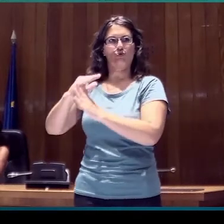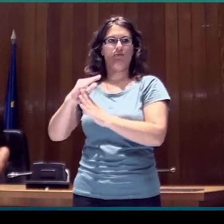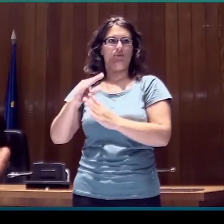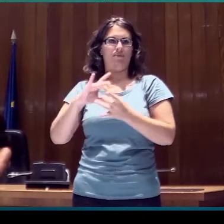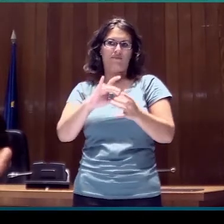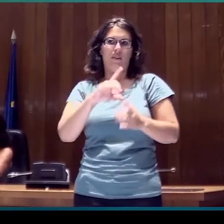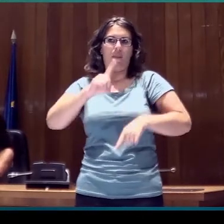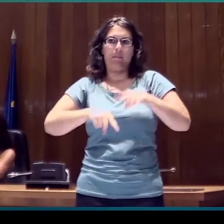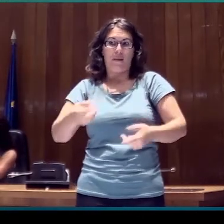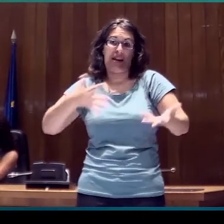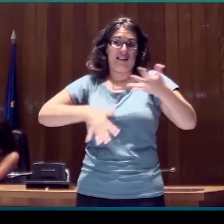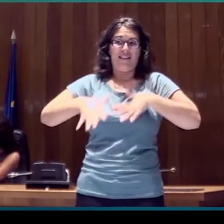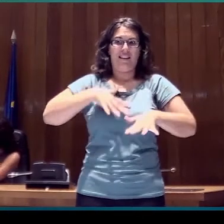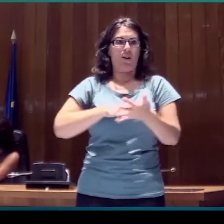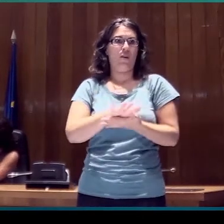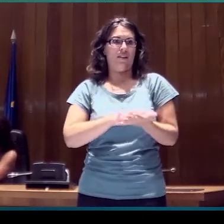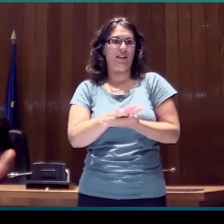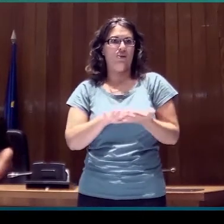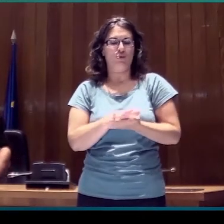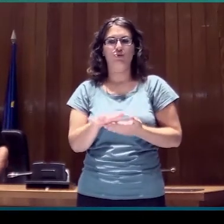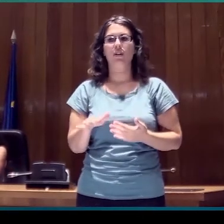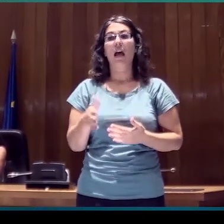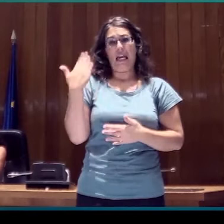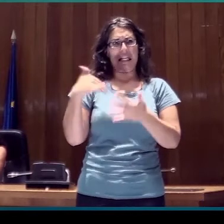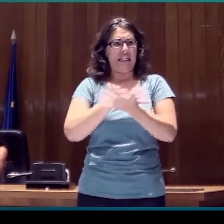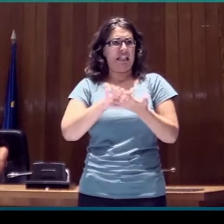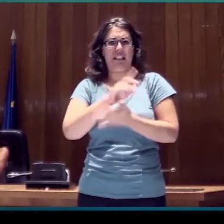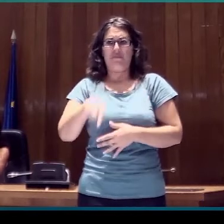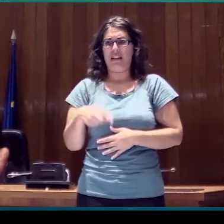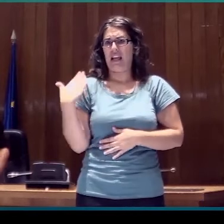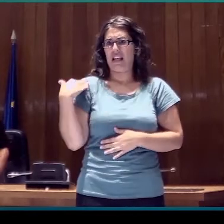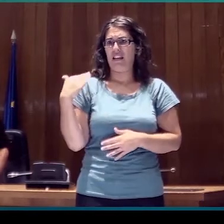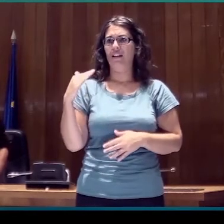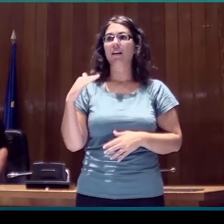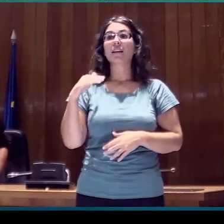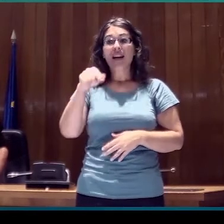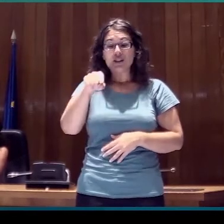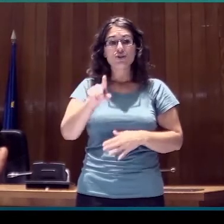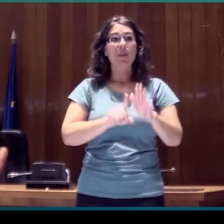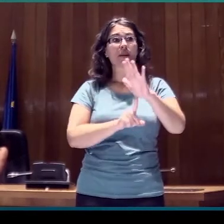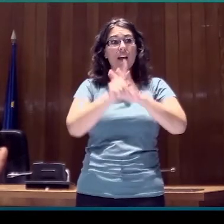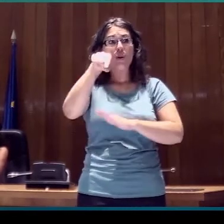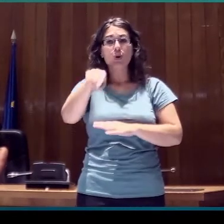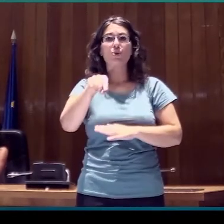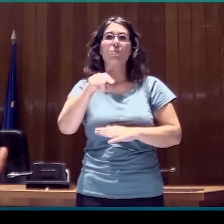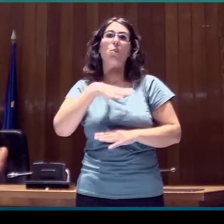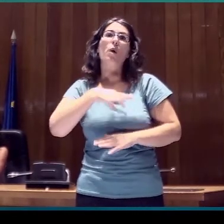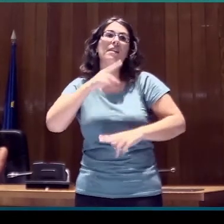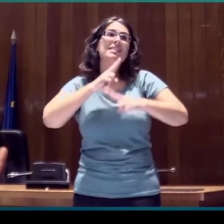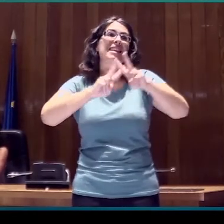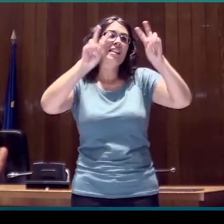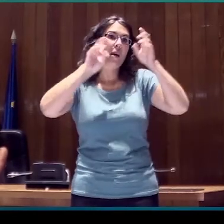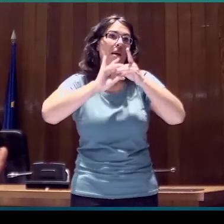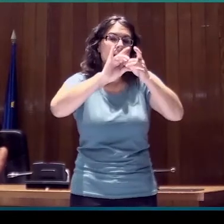el profesor Kerr ayer, que estarían cerca de lo que denominamos trastornos específicos del